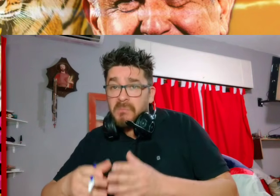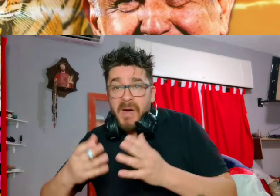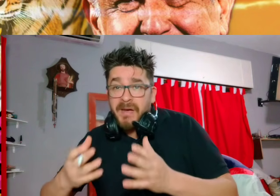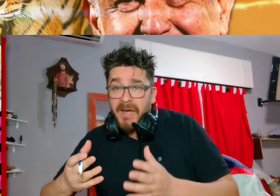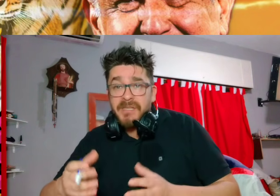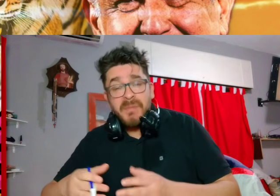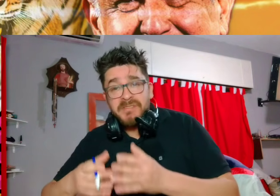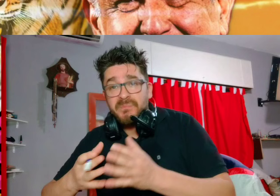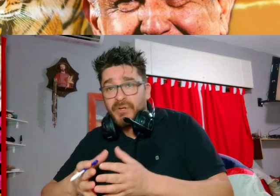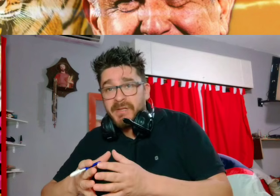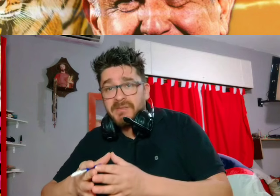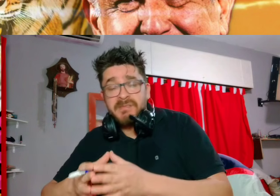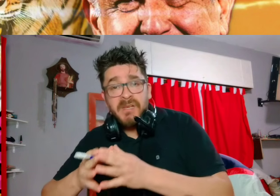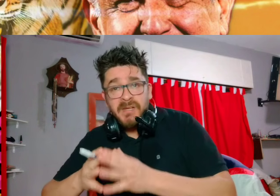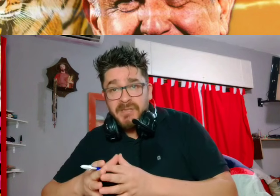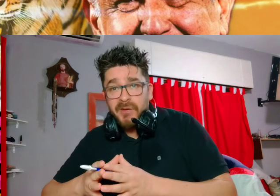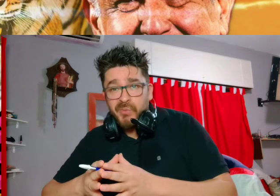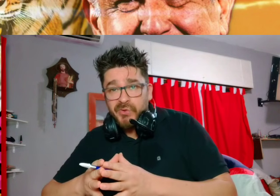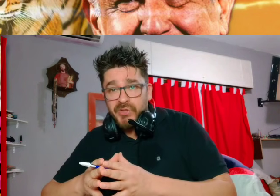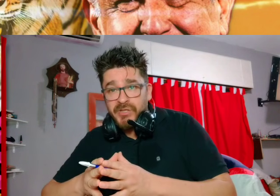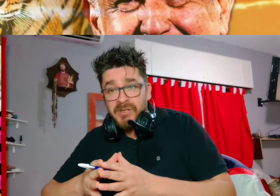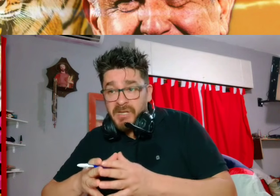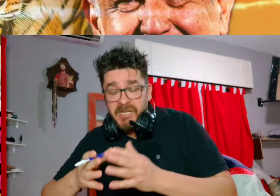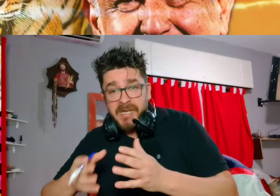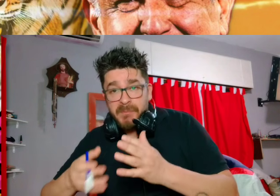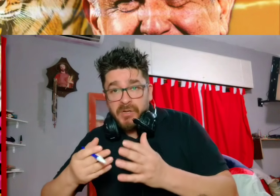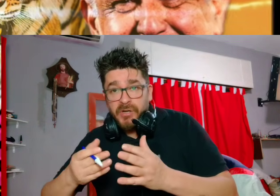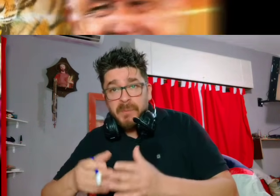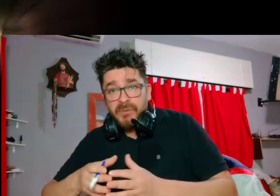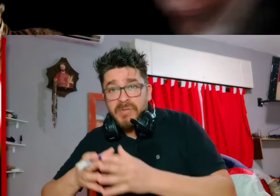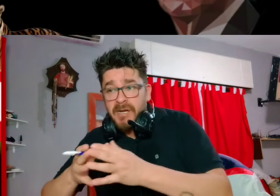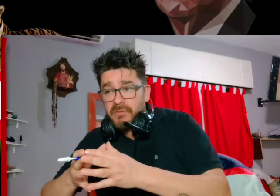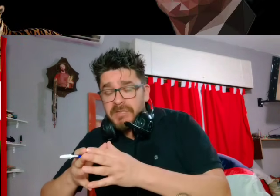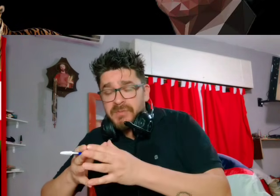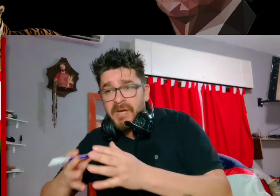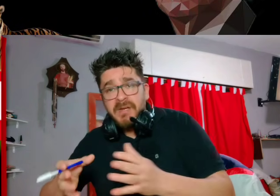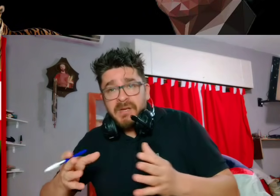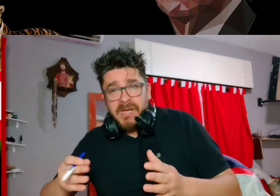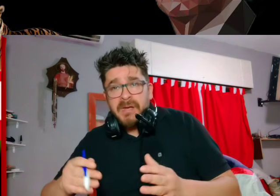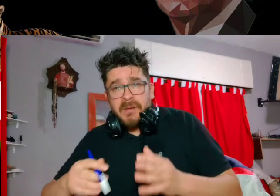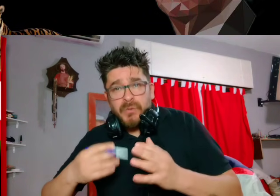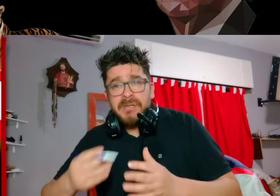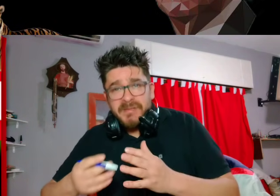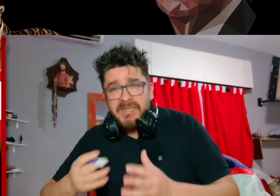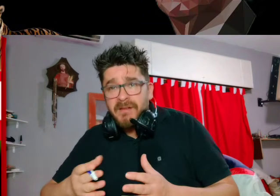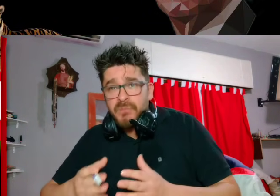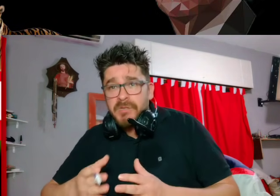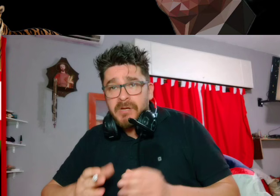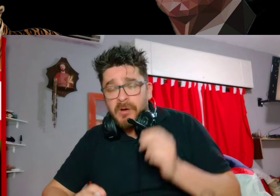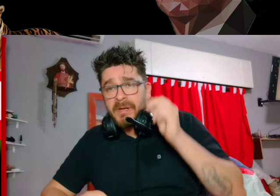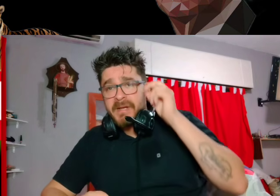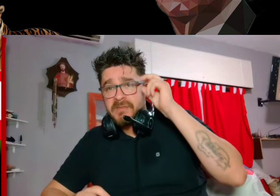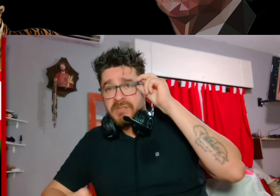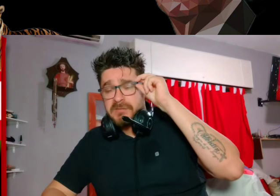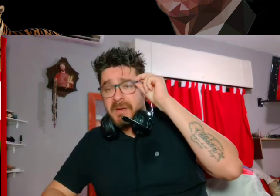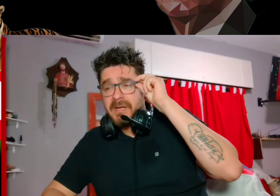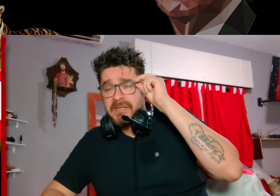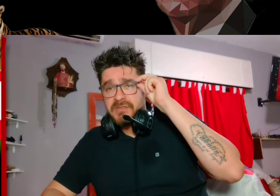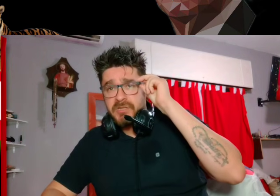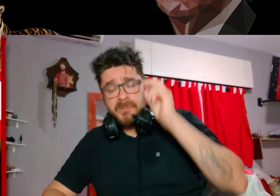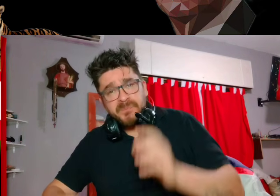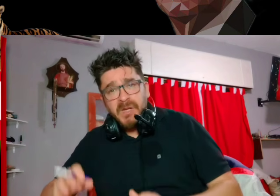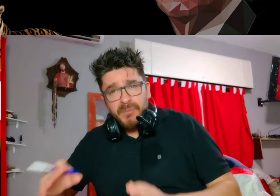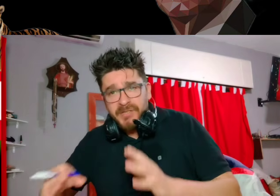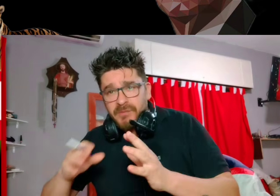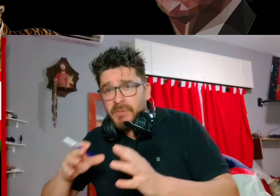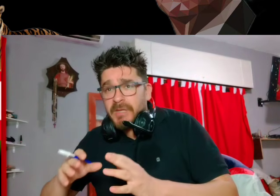tiene los yacimientos más grandes, más importantes del mundo, ¿no? Y nada mejor que preguntarle a Bolivia, que Bolivia sabe muy bien cómo manejarse con este tema